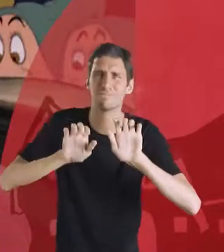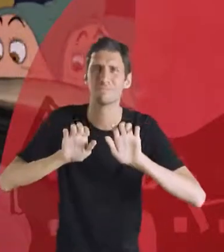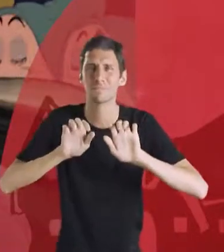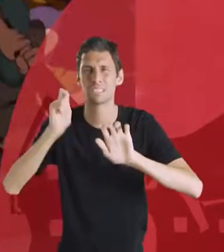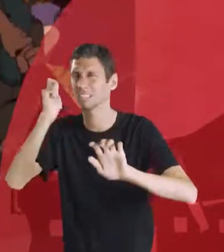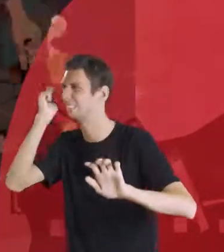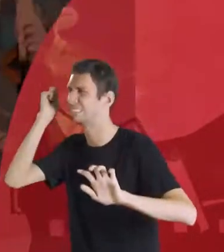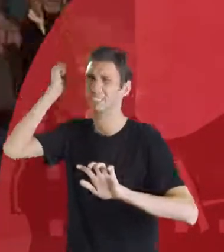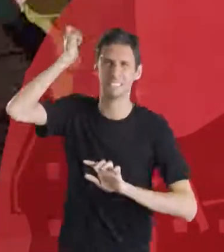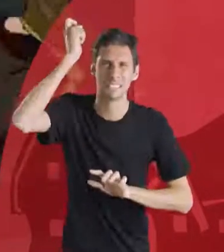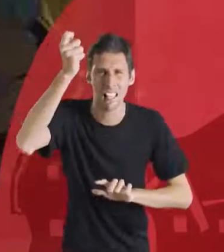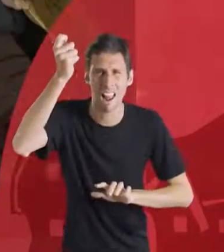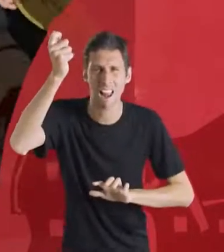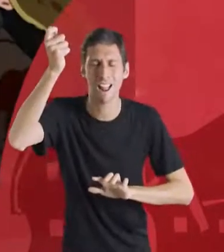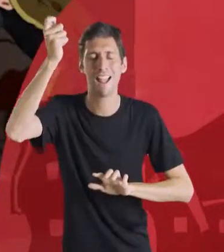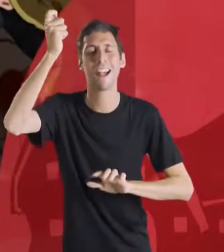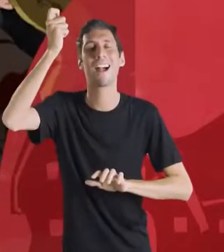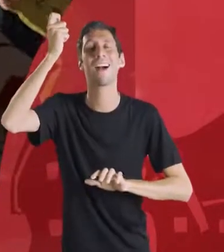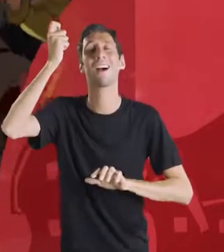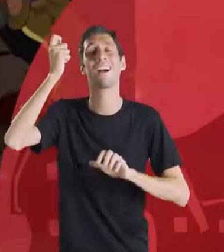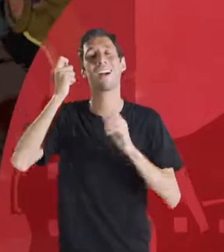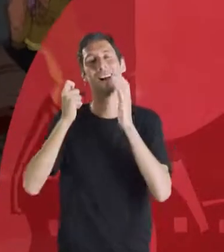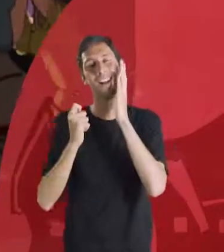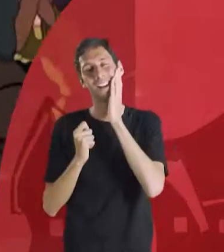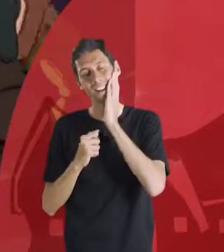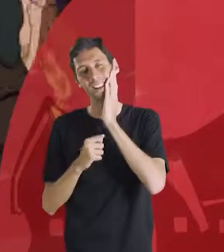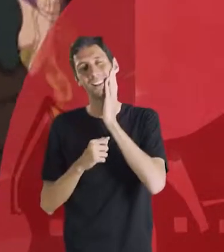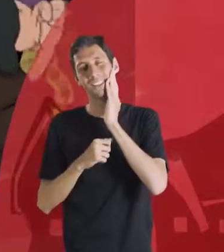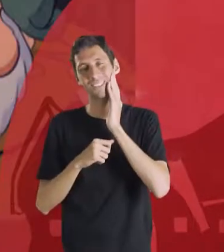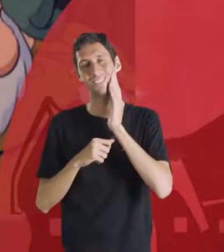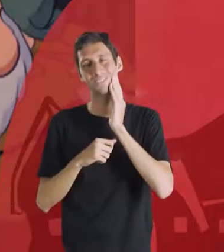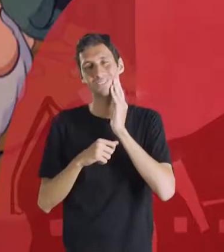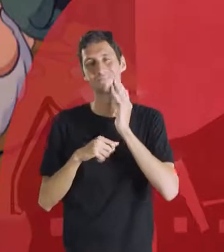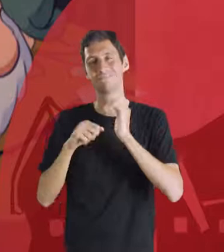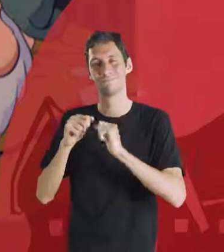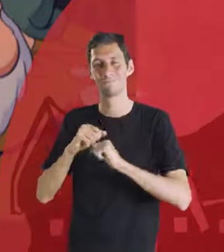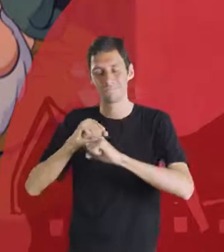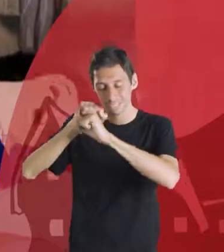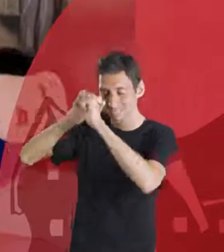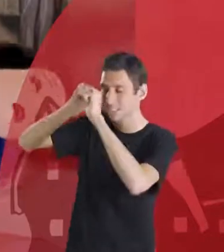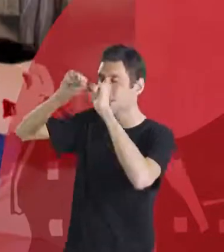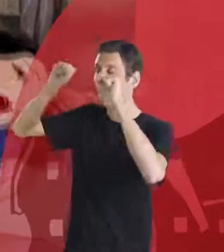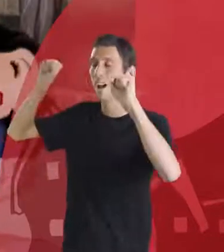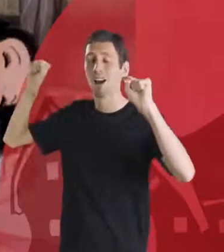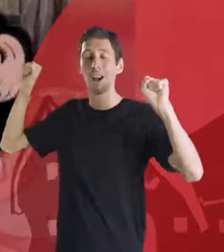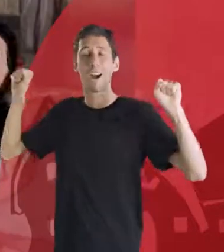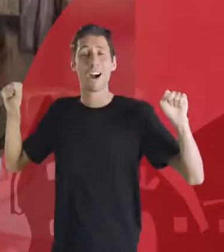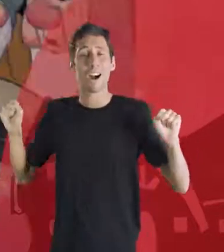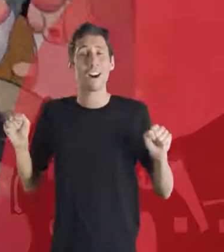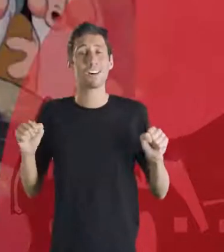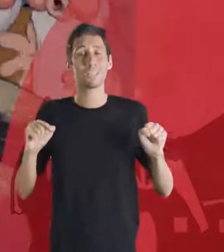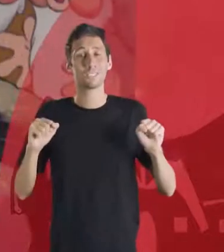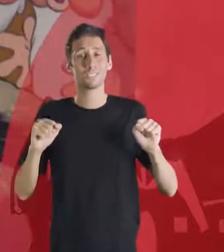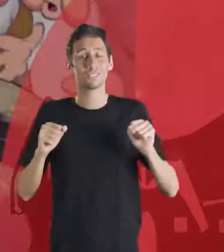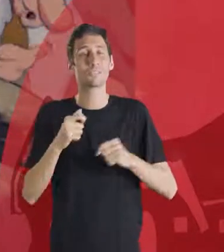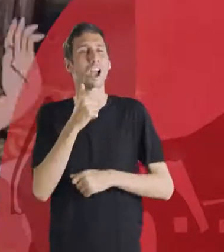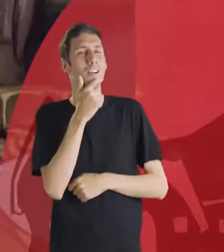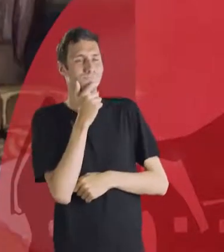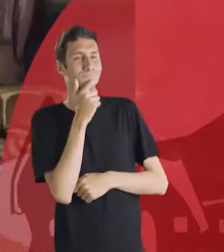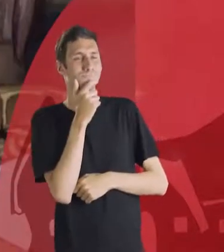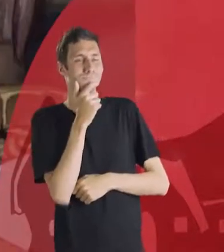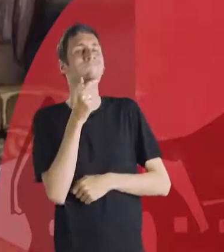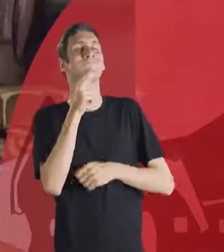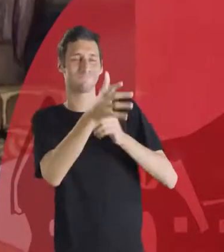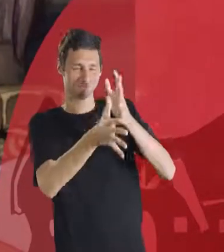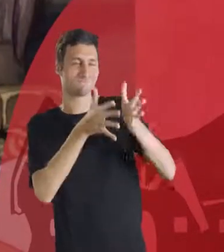llegar, se sorprenden al encontrar una bella joven durmiendo en sus camitas. Cuando Blancanieves despierta... No